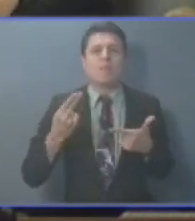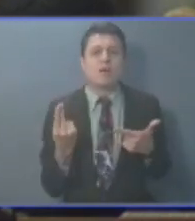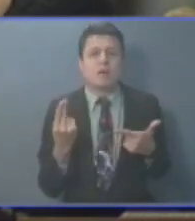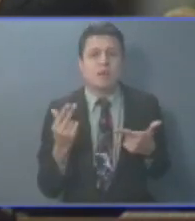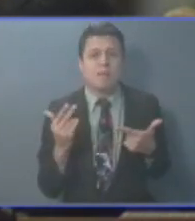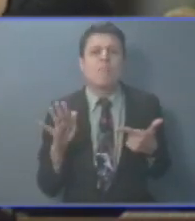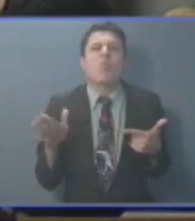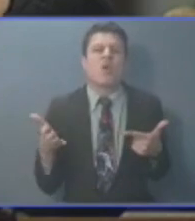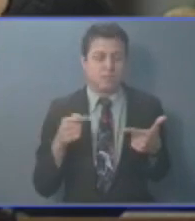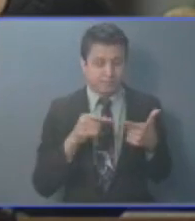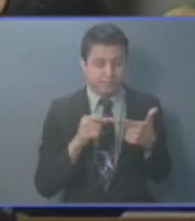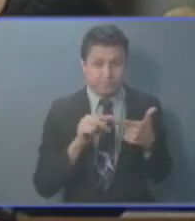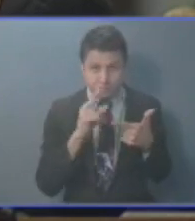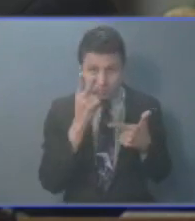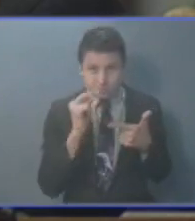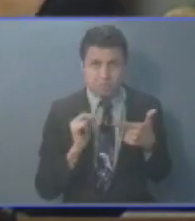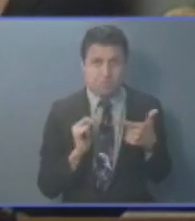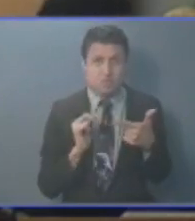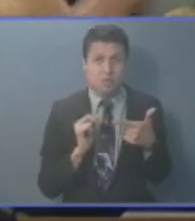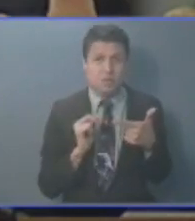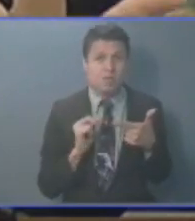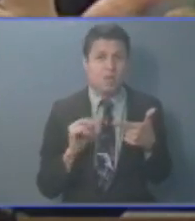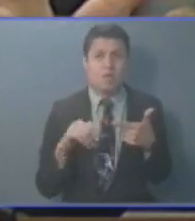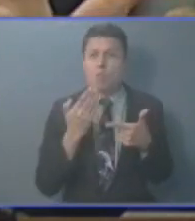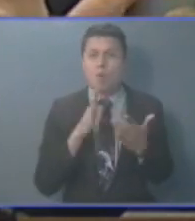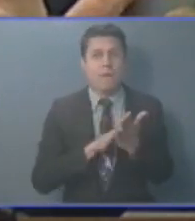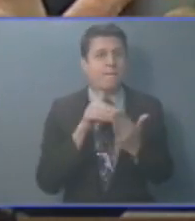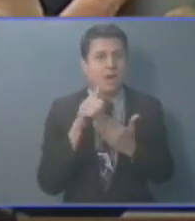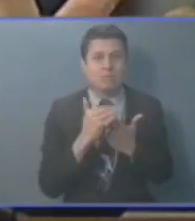Vamos a renunciar porque no hay plan.